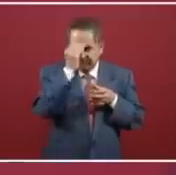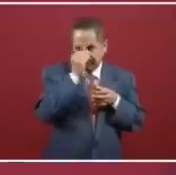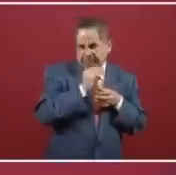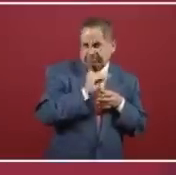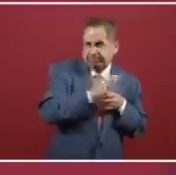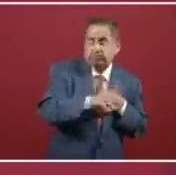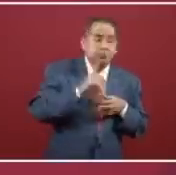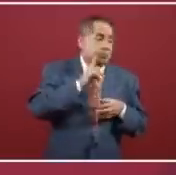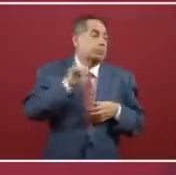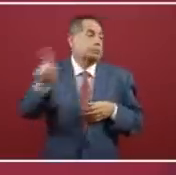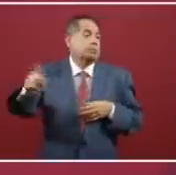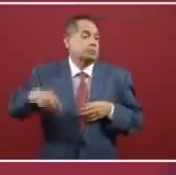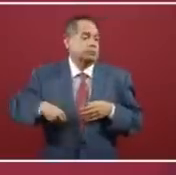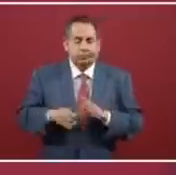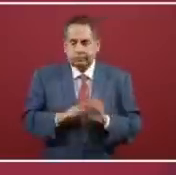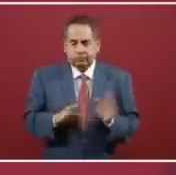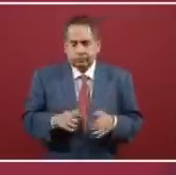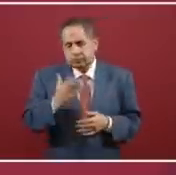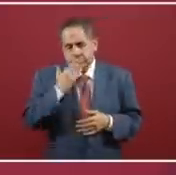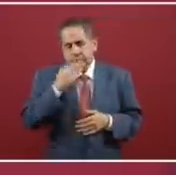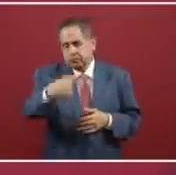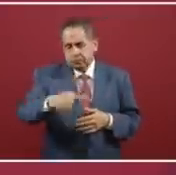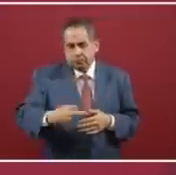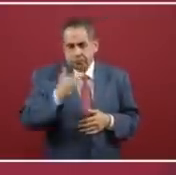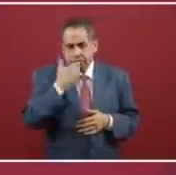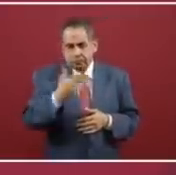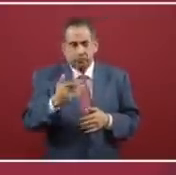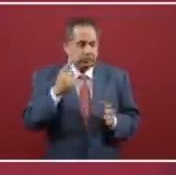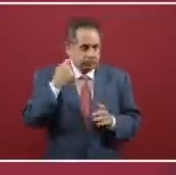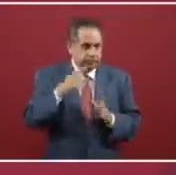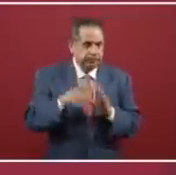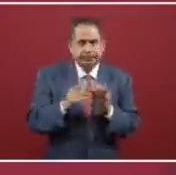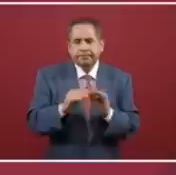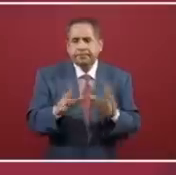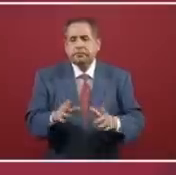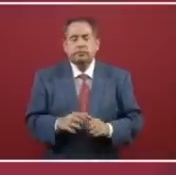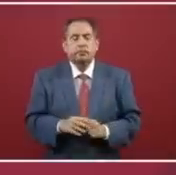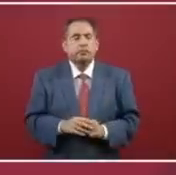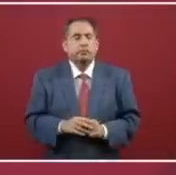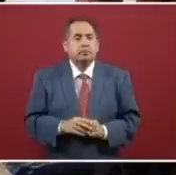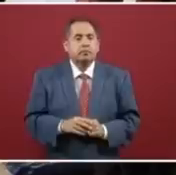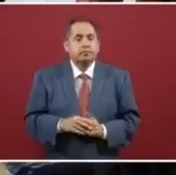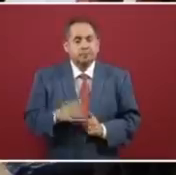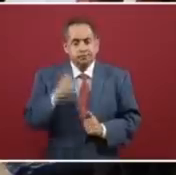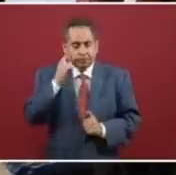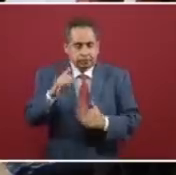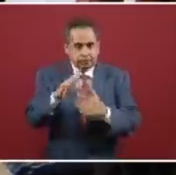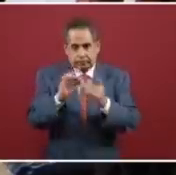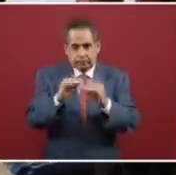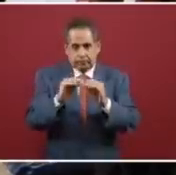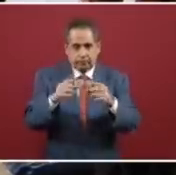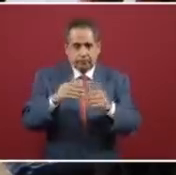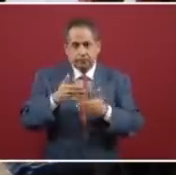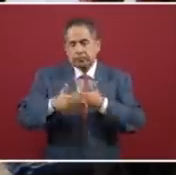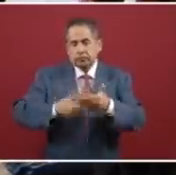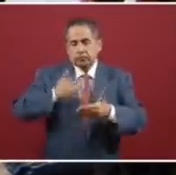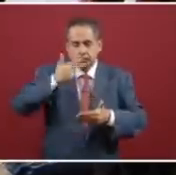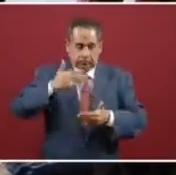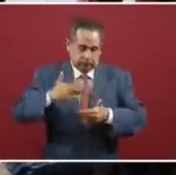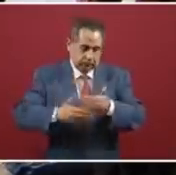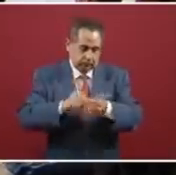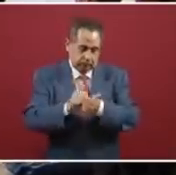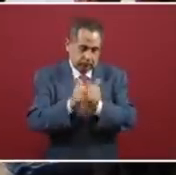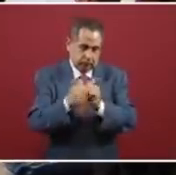es muy buena tu pregunta para ir mejorando